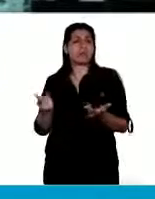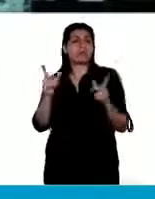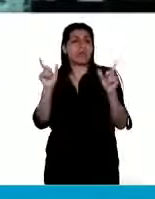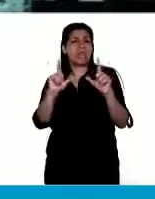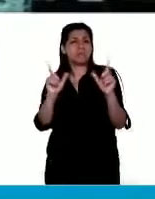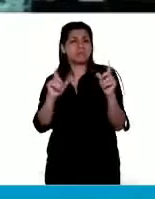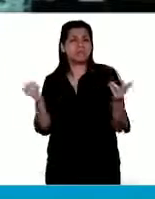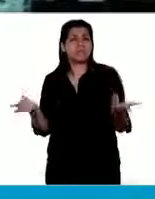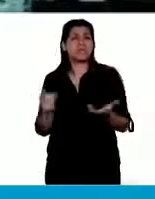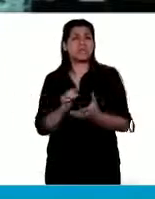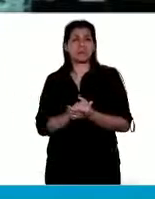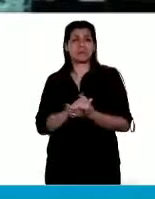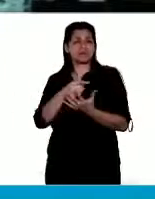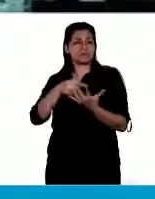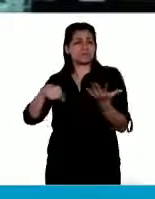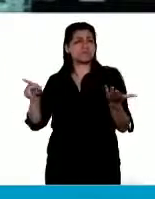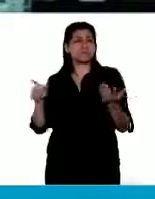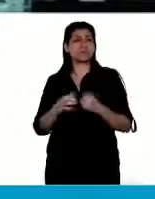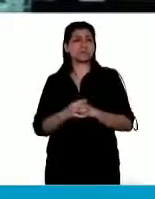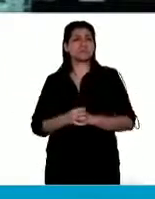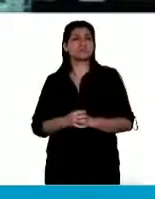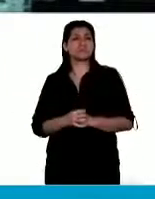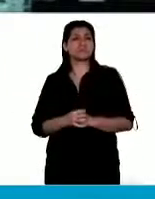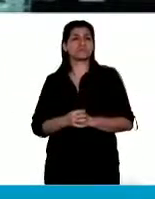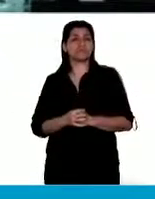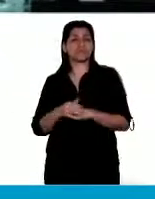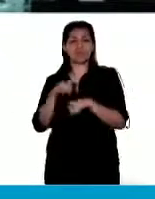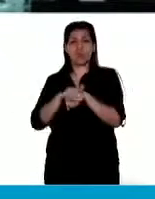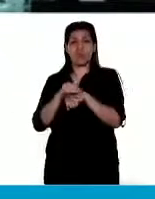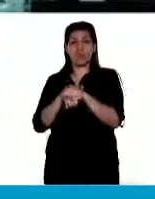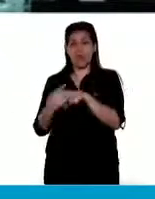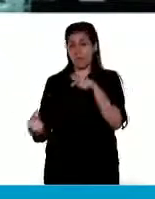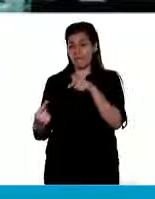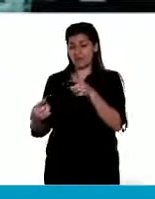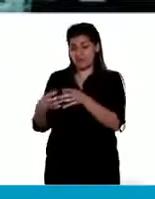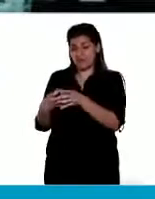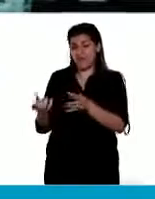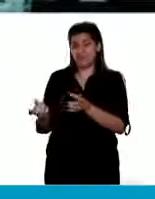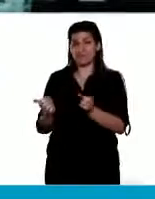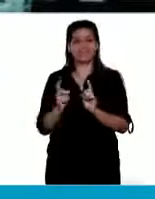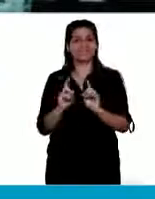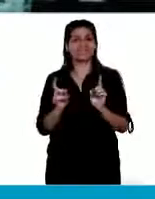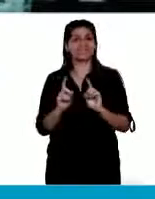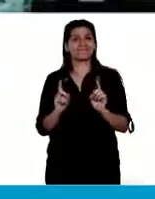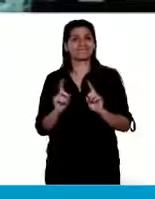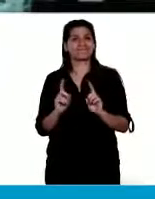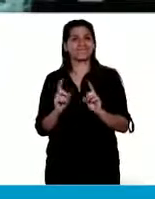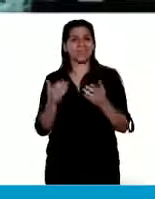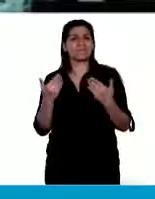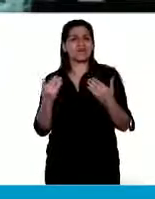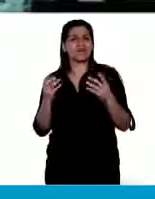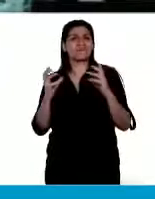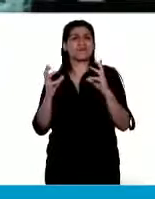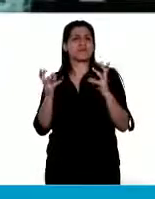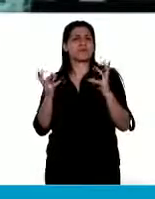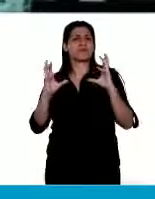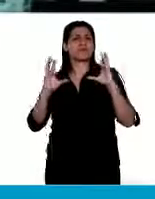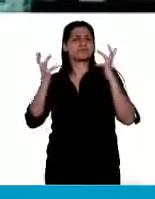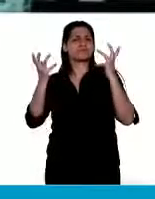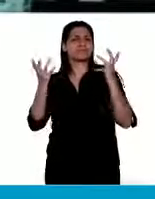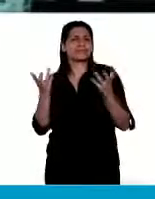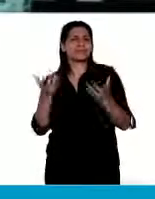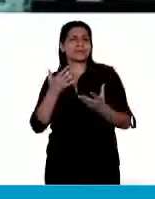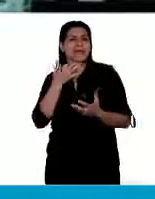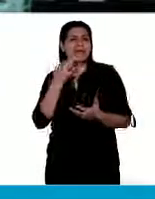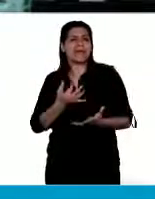televisivos. Y la culpa no es de la oposición, señor presidente. Uno se puede enojar con la realidad. La realidad es lo que